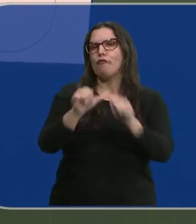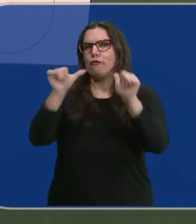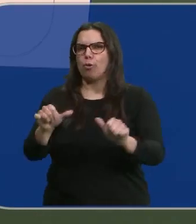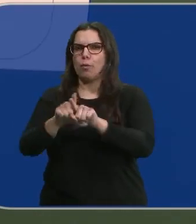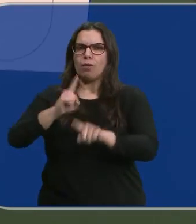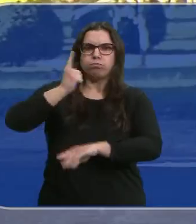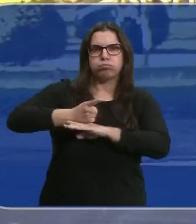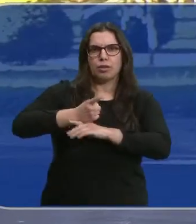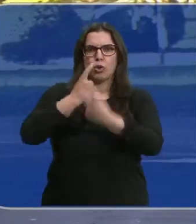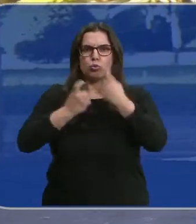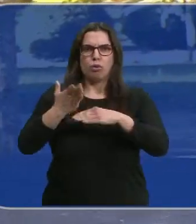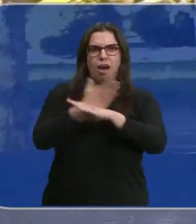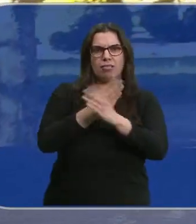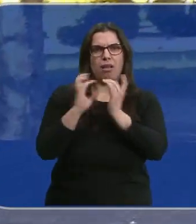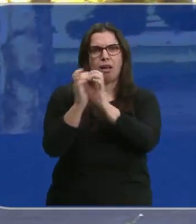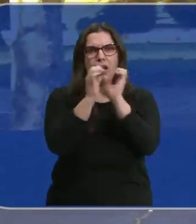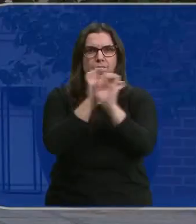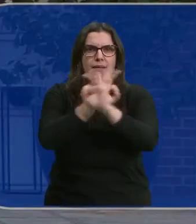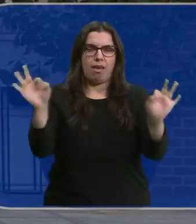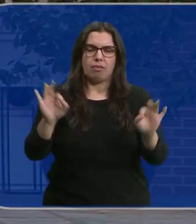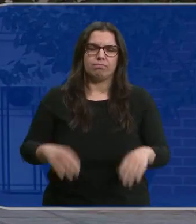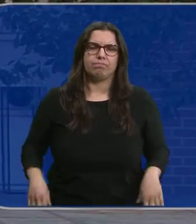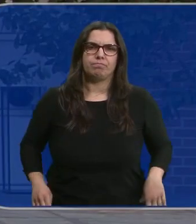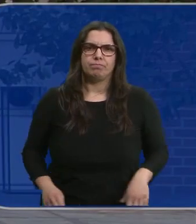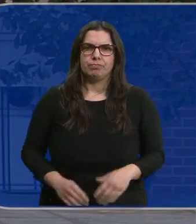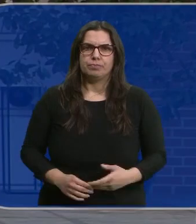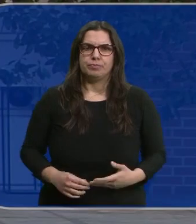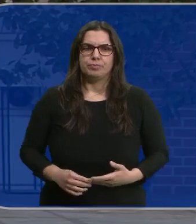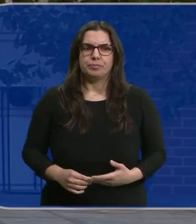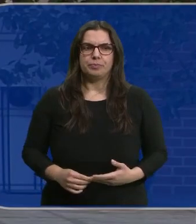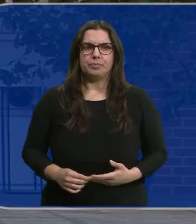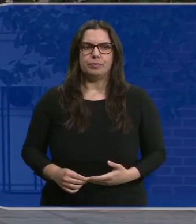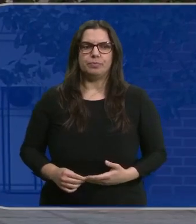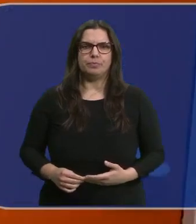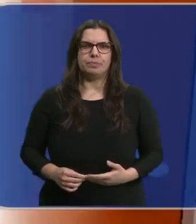las formas, sin consultar antes a las comunidades autónomas, de la ministra de Sanidad.